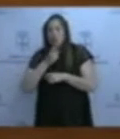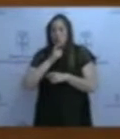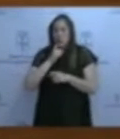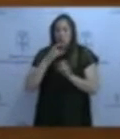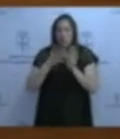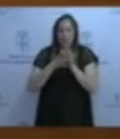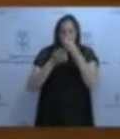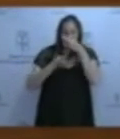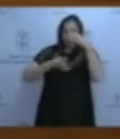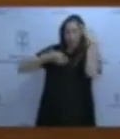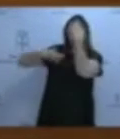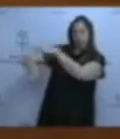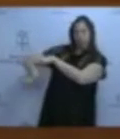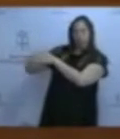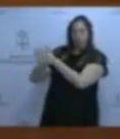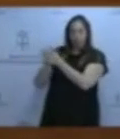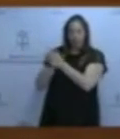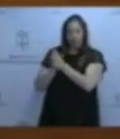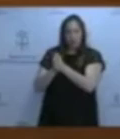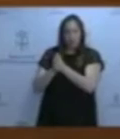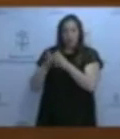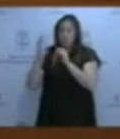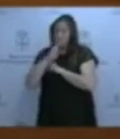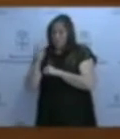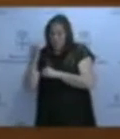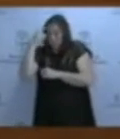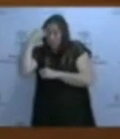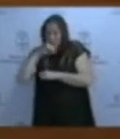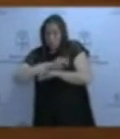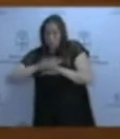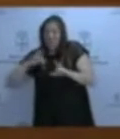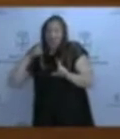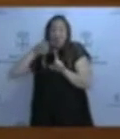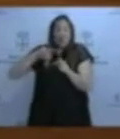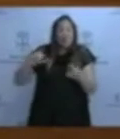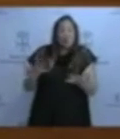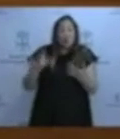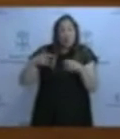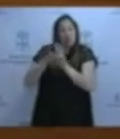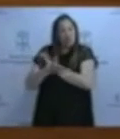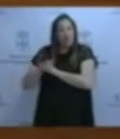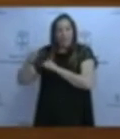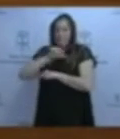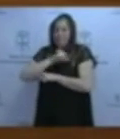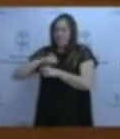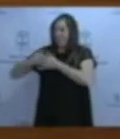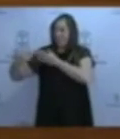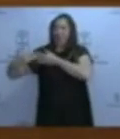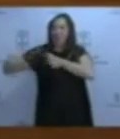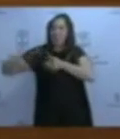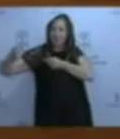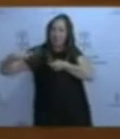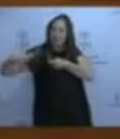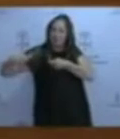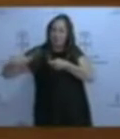del vecino. Las motivaciones del Partido Popular tan claras que abrir mercado a lo privado, y les del Partido Socialista